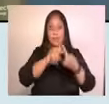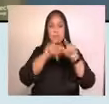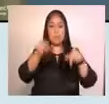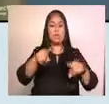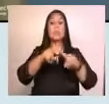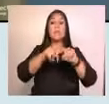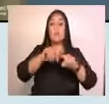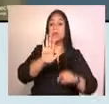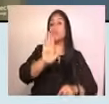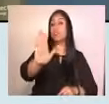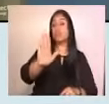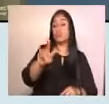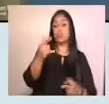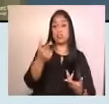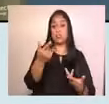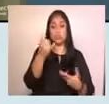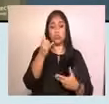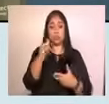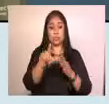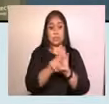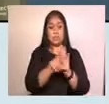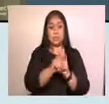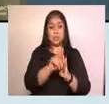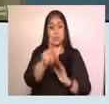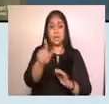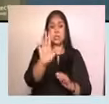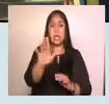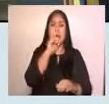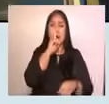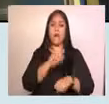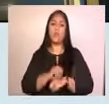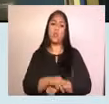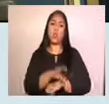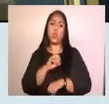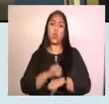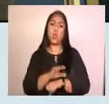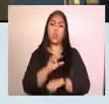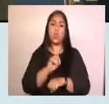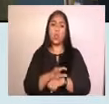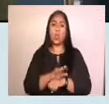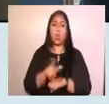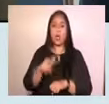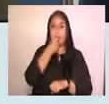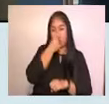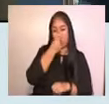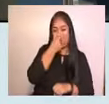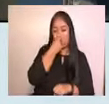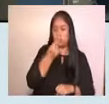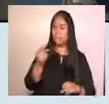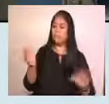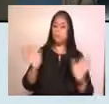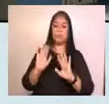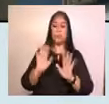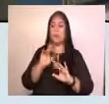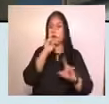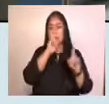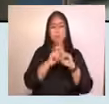delitos cometidos y no a la influencia que se pueda obtener a partir de la corrupción y de la